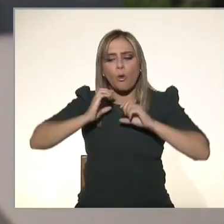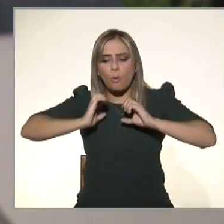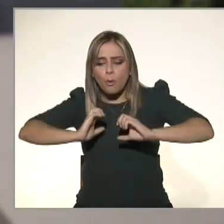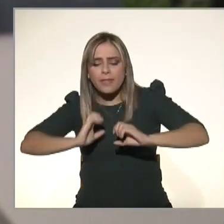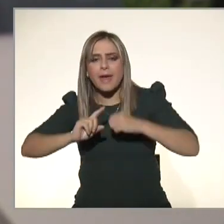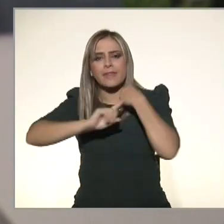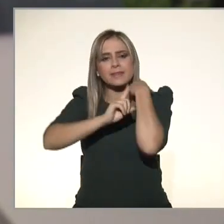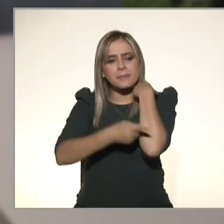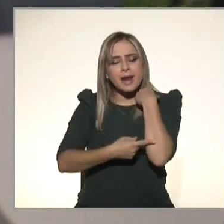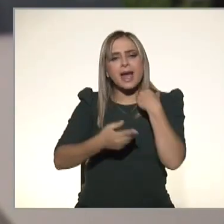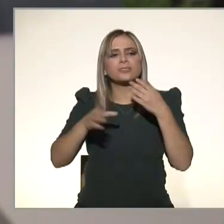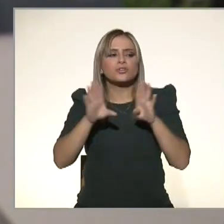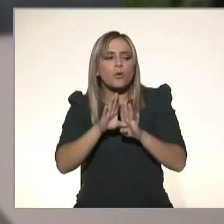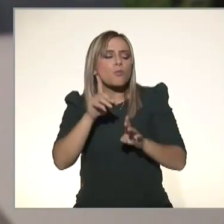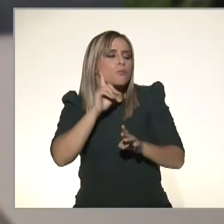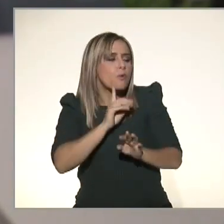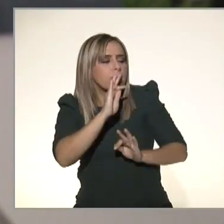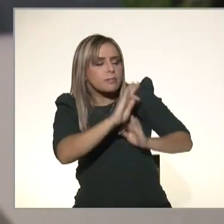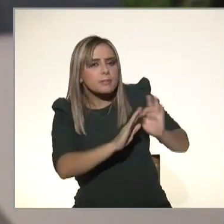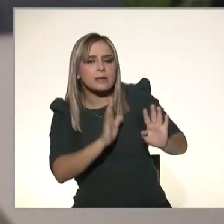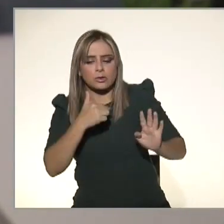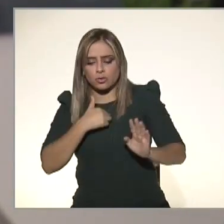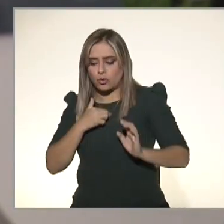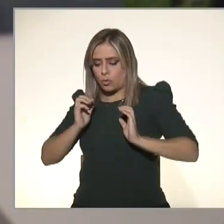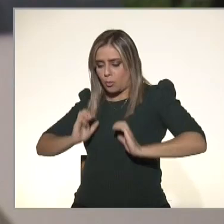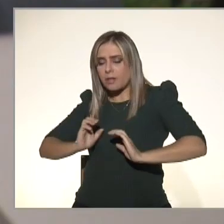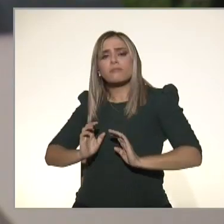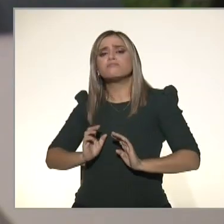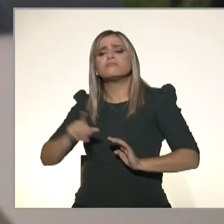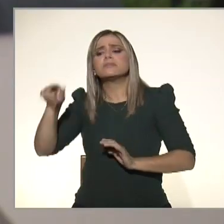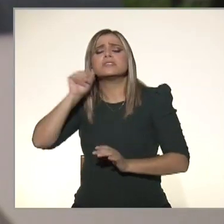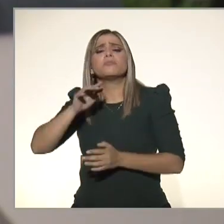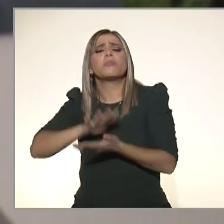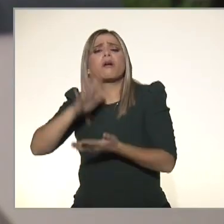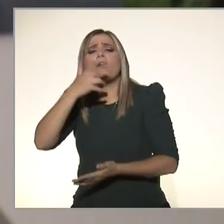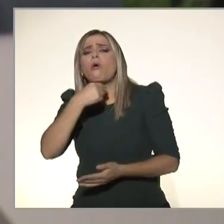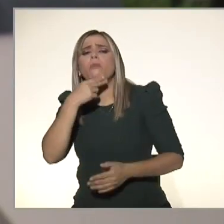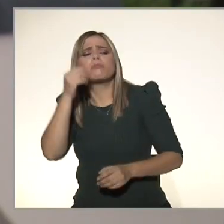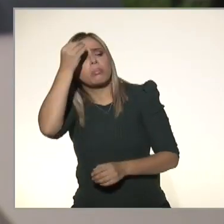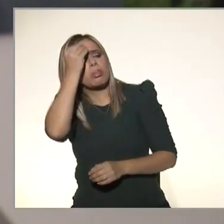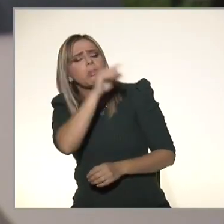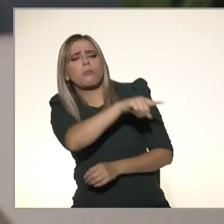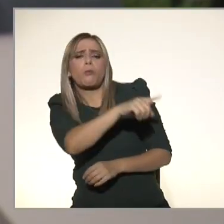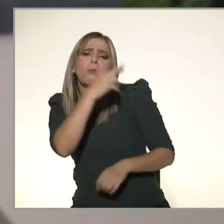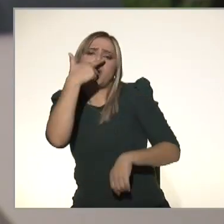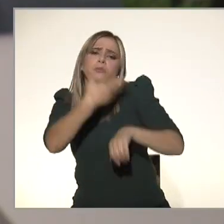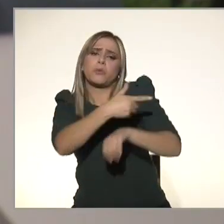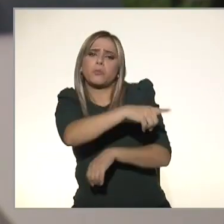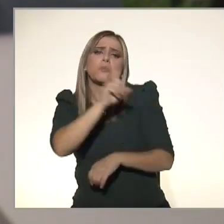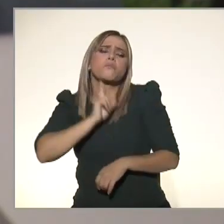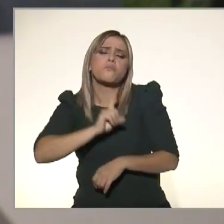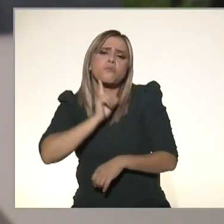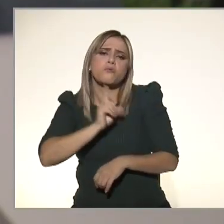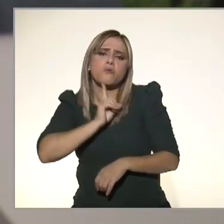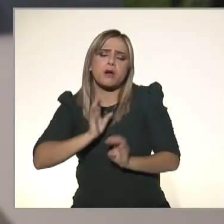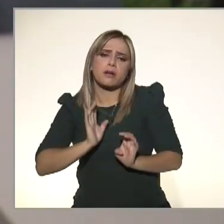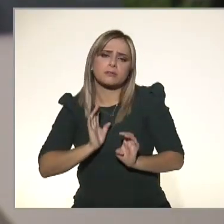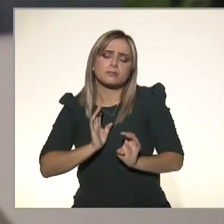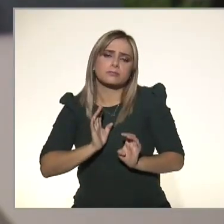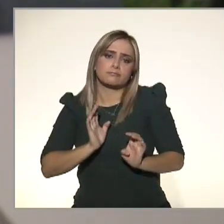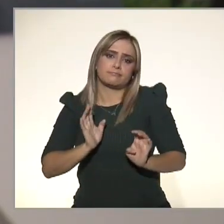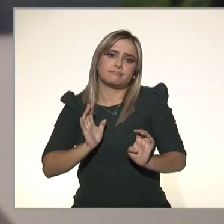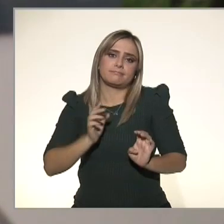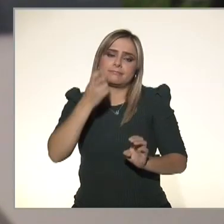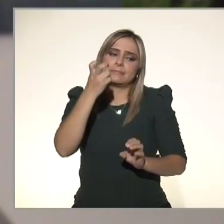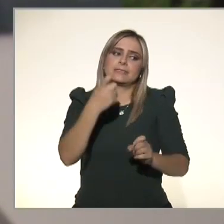de la salud reproductiva, dejándoles todo el peso a las mujeres. Y eso pues es una diferencia